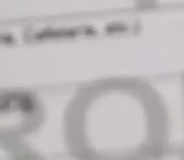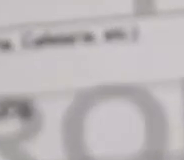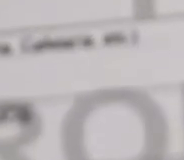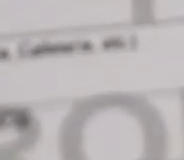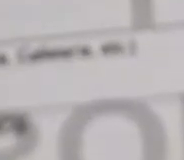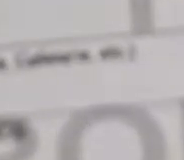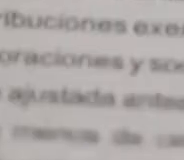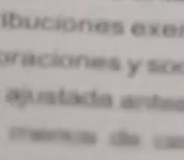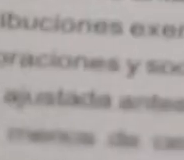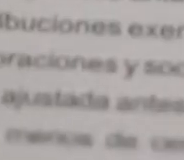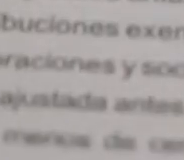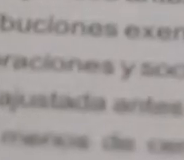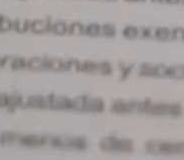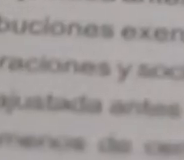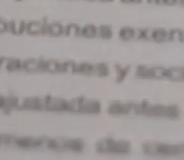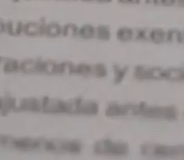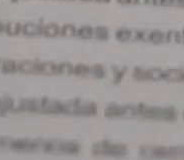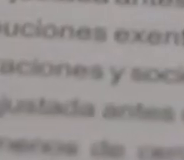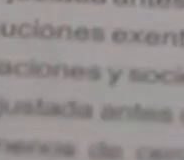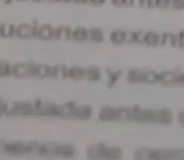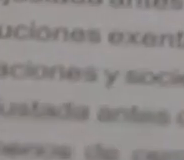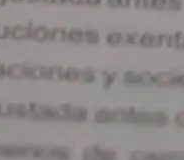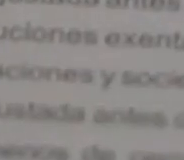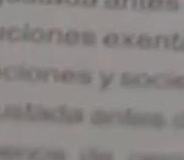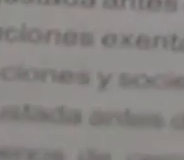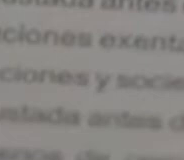completara un 99% de las